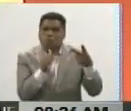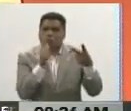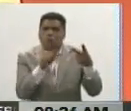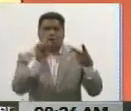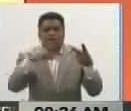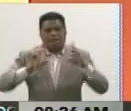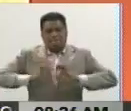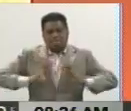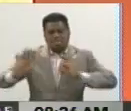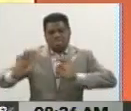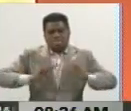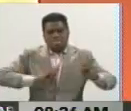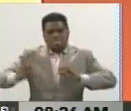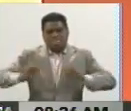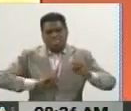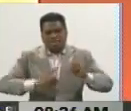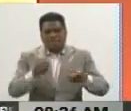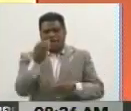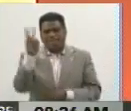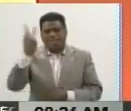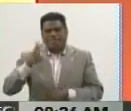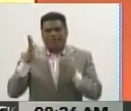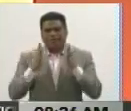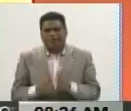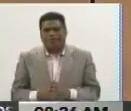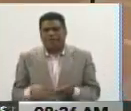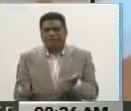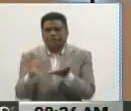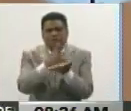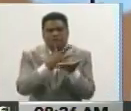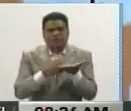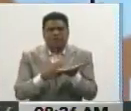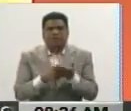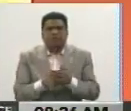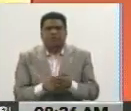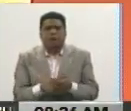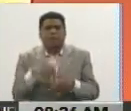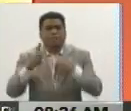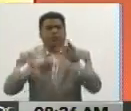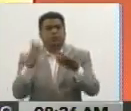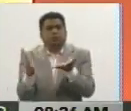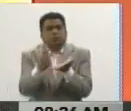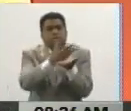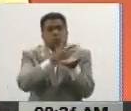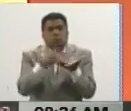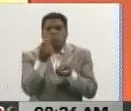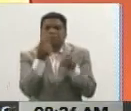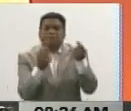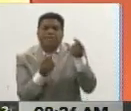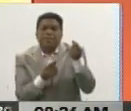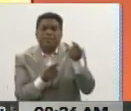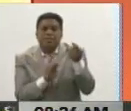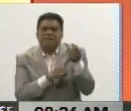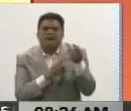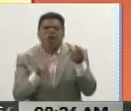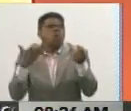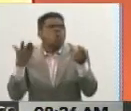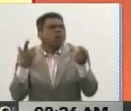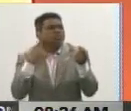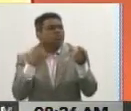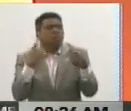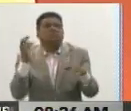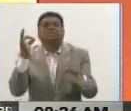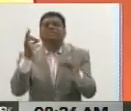dieta de las venezolanas y venezolanos. ¿El proceso de recolección de semillas? El proceso de recolección de semillas va a iniciar a partir del mes de